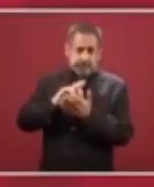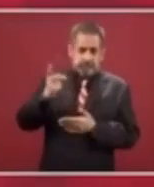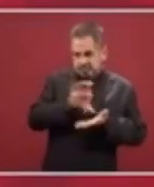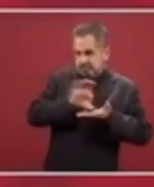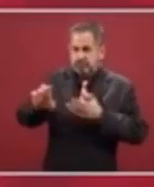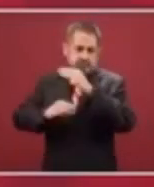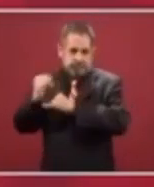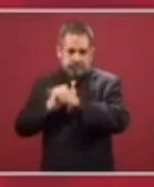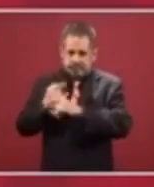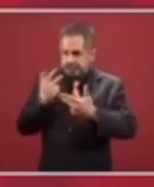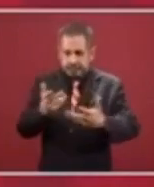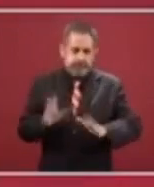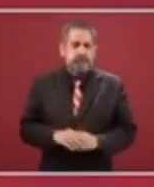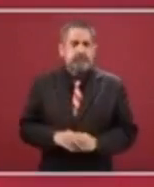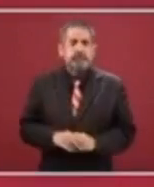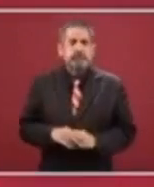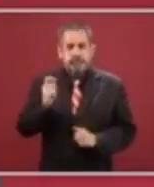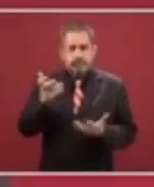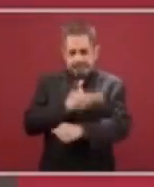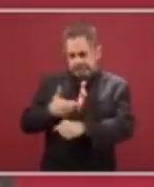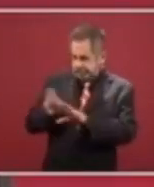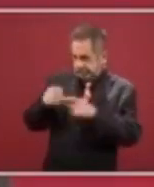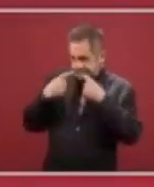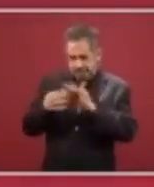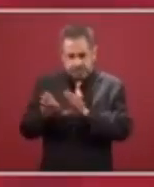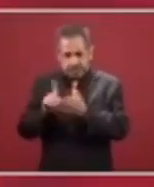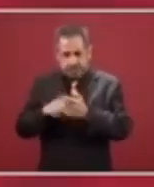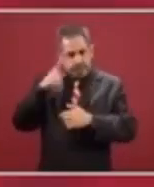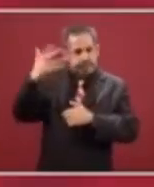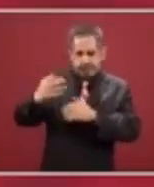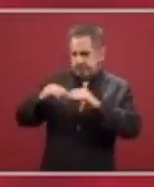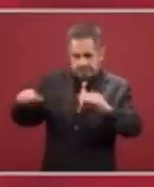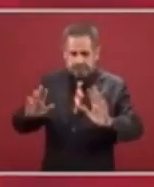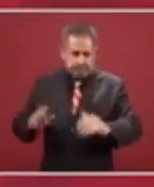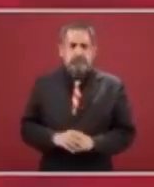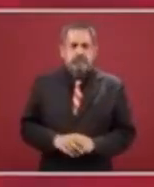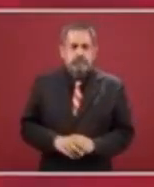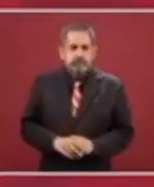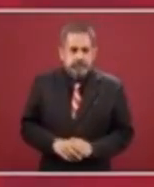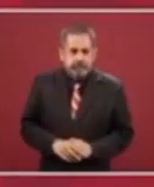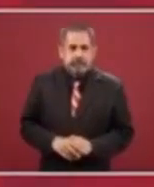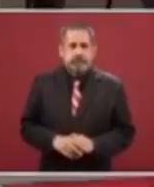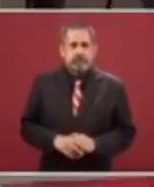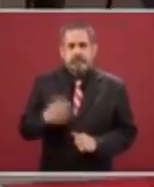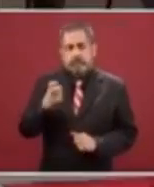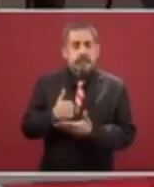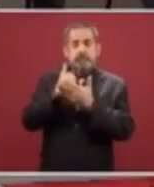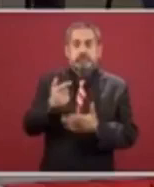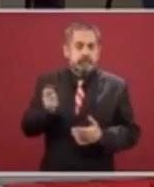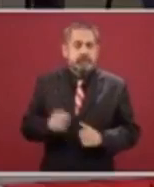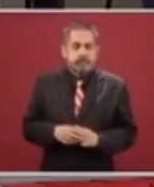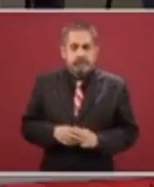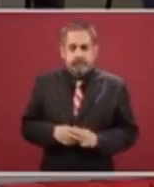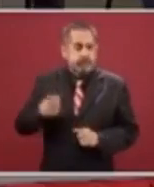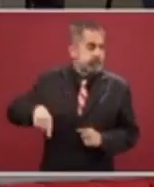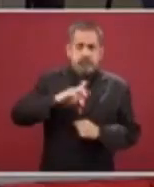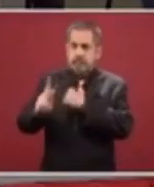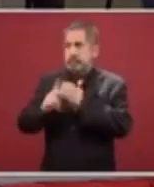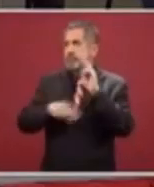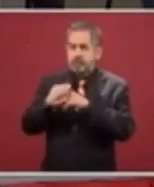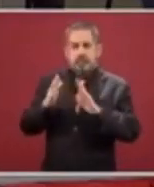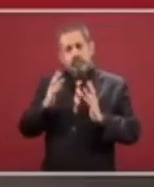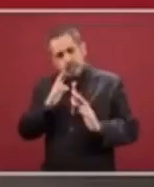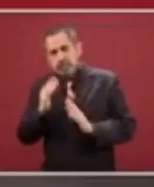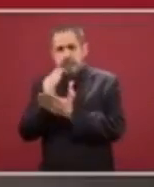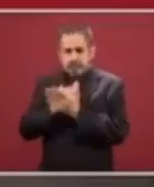y van a hacer todo por estabilizar. Entonces, eso ayuda a todos los países del